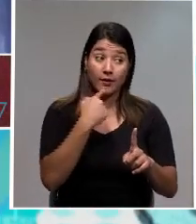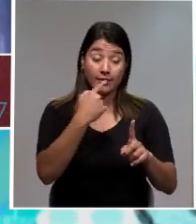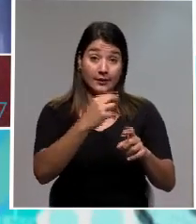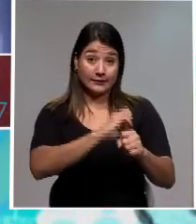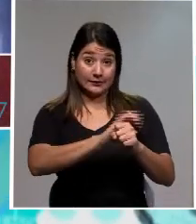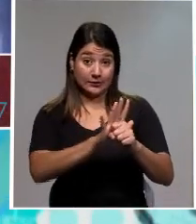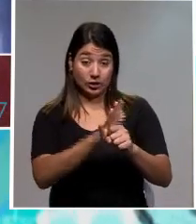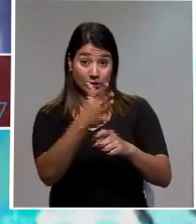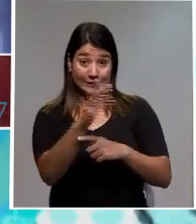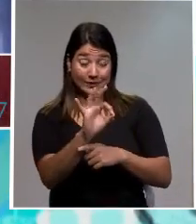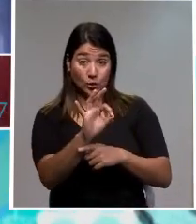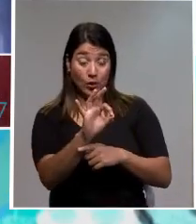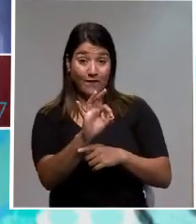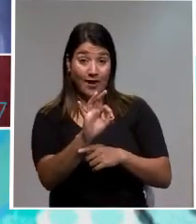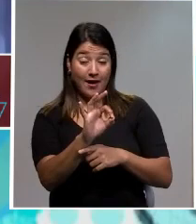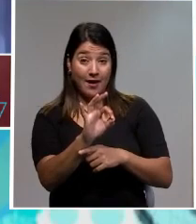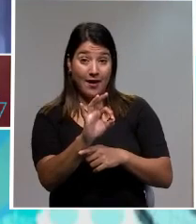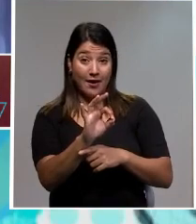es un